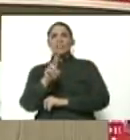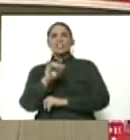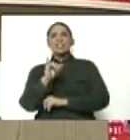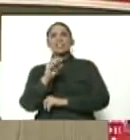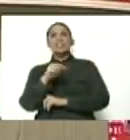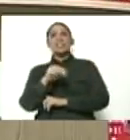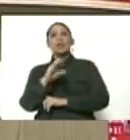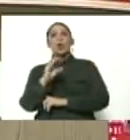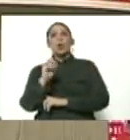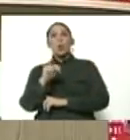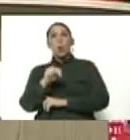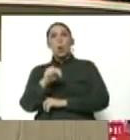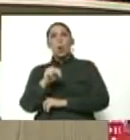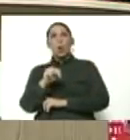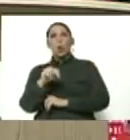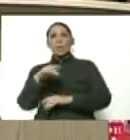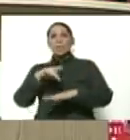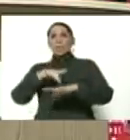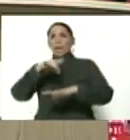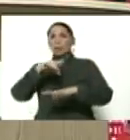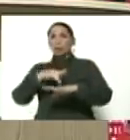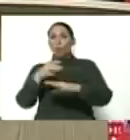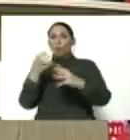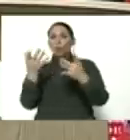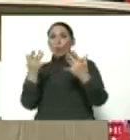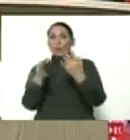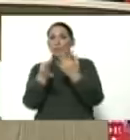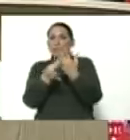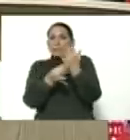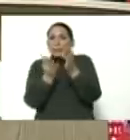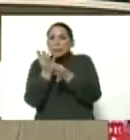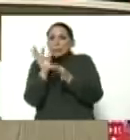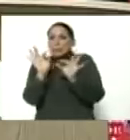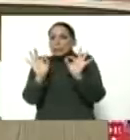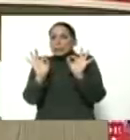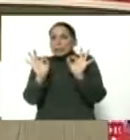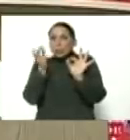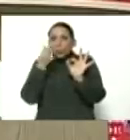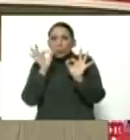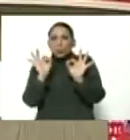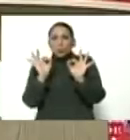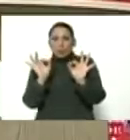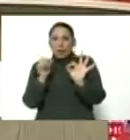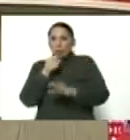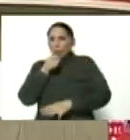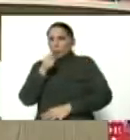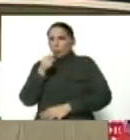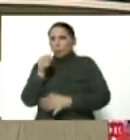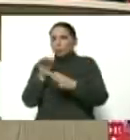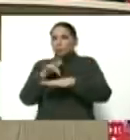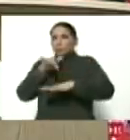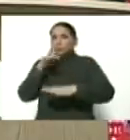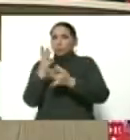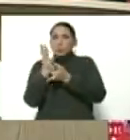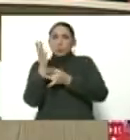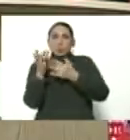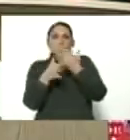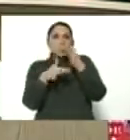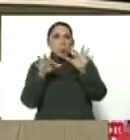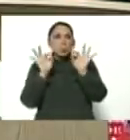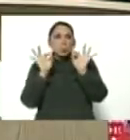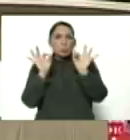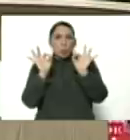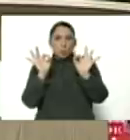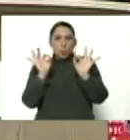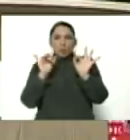que trató con guantes de seda a JJ Rendón en su entrevista del pasado diciembre y que trató con guantes de seda a JJ Rendón